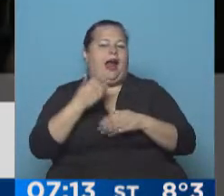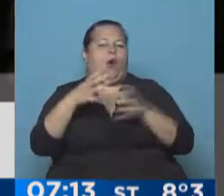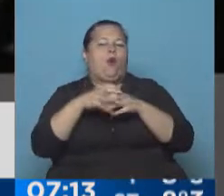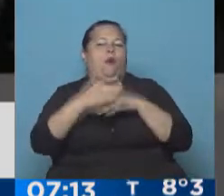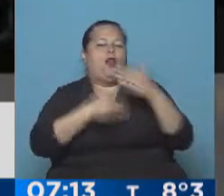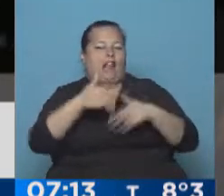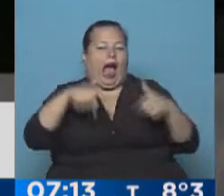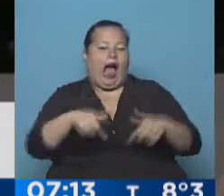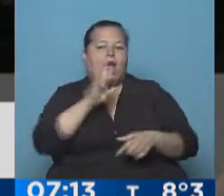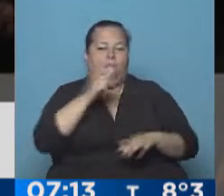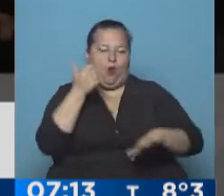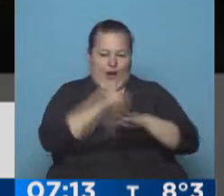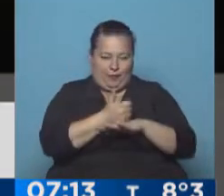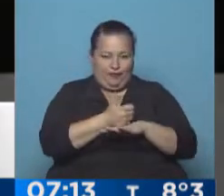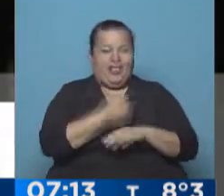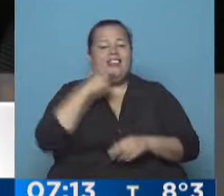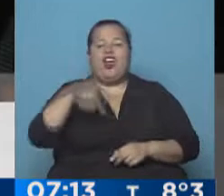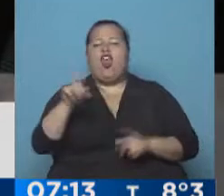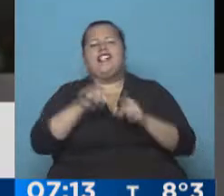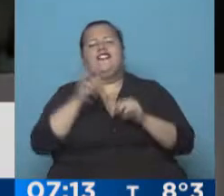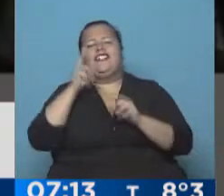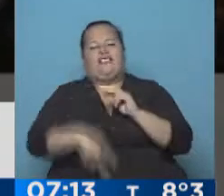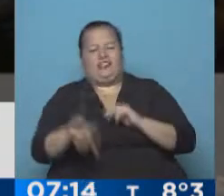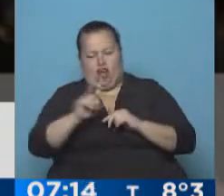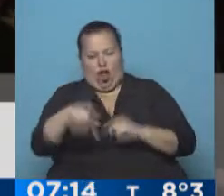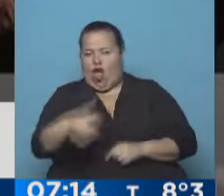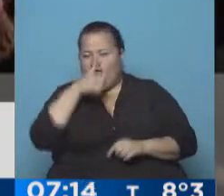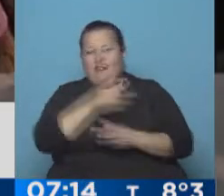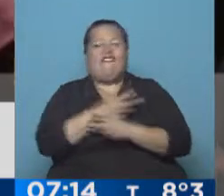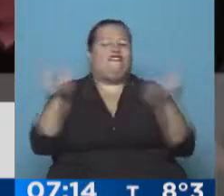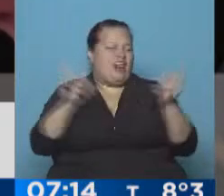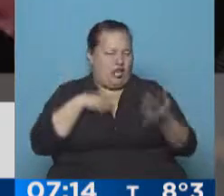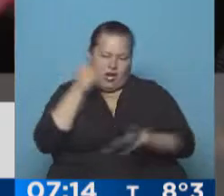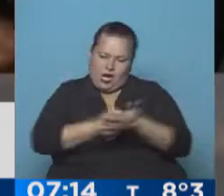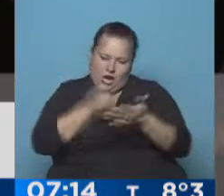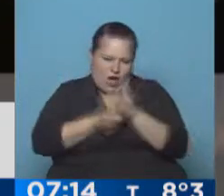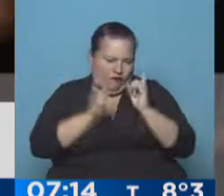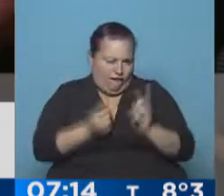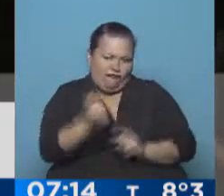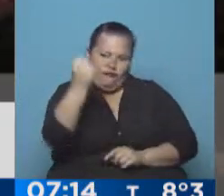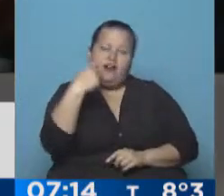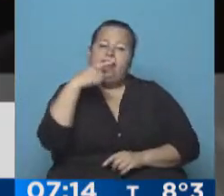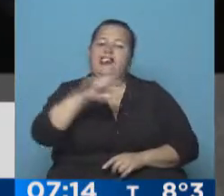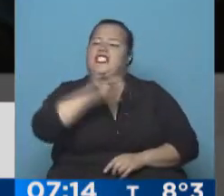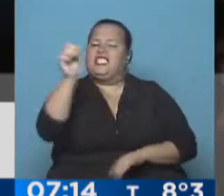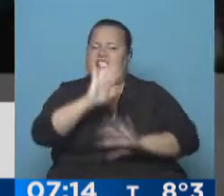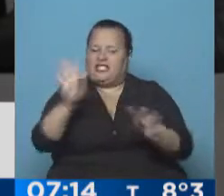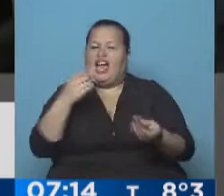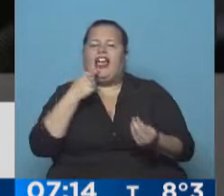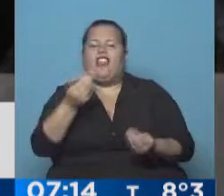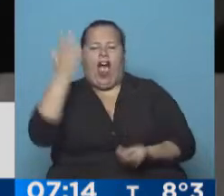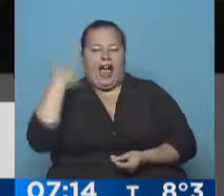progresistas ahora con Margarita Stolbizer. Recordó que esto no es una fecha de vencimiento, el domingo no se acaba, la lucha va a continuar. Ella habla de un voto ganado. ¿Qué decía